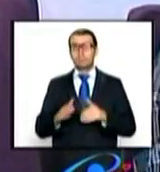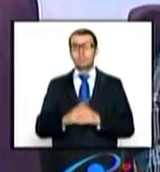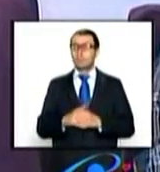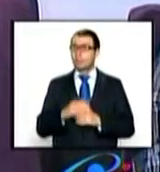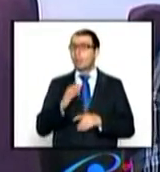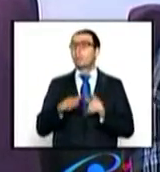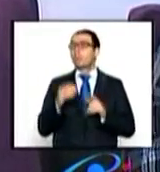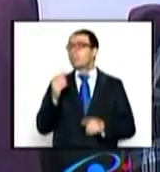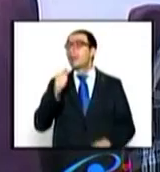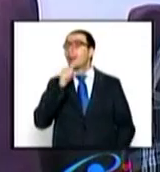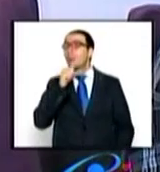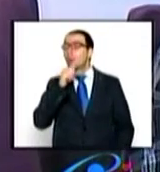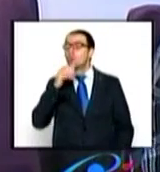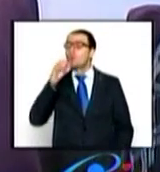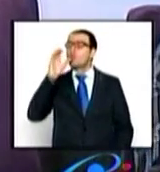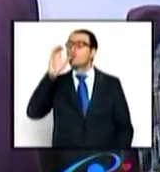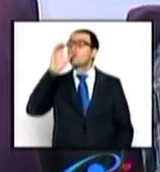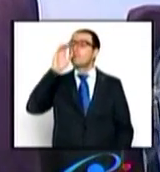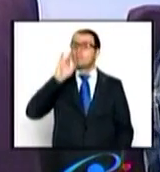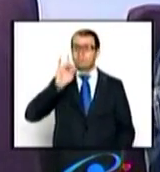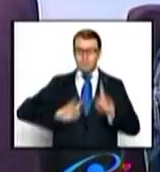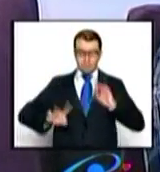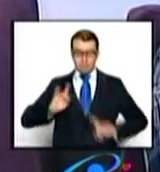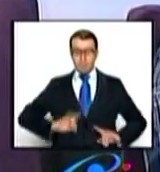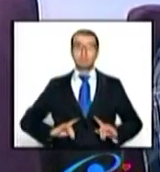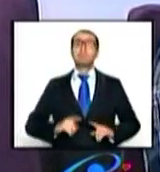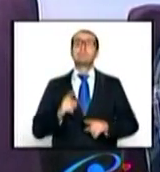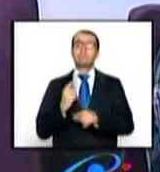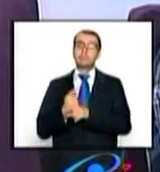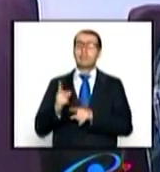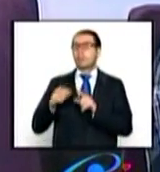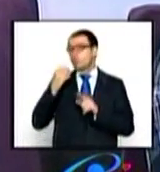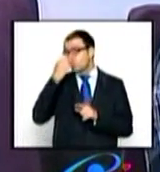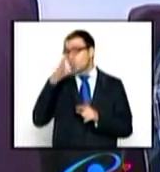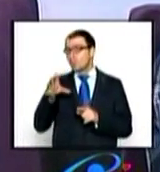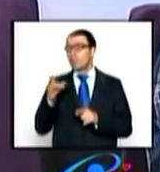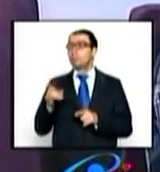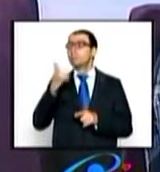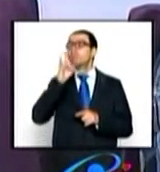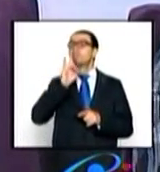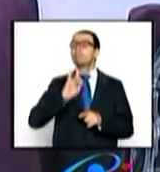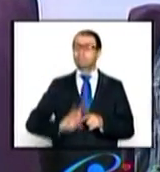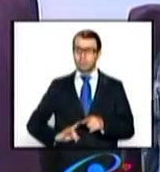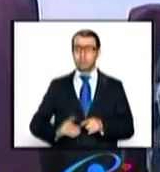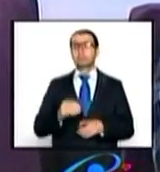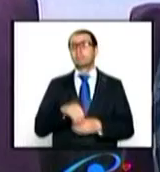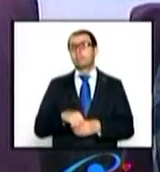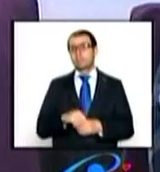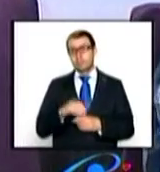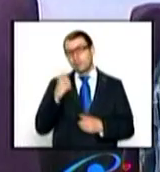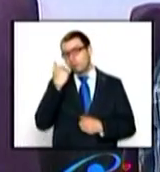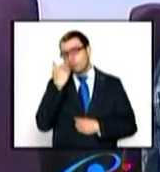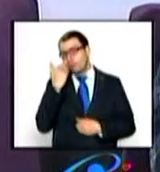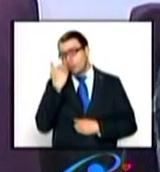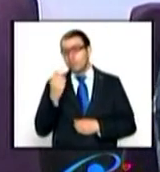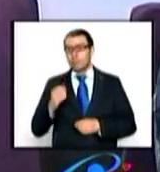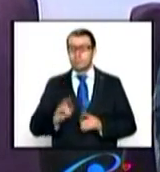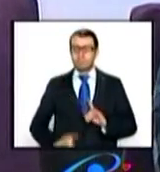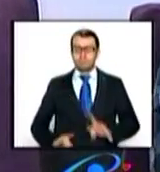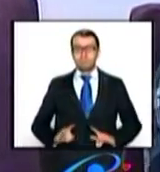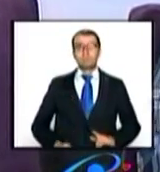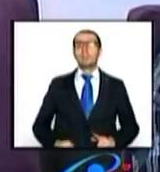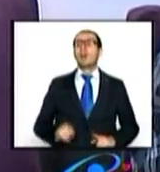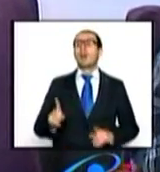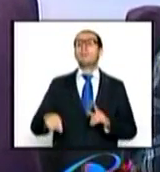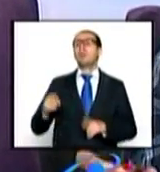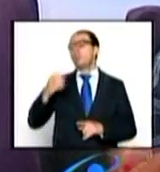al consumir agua, sobre todo el agua actualmente que viene tan contaminada por ese tipo de sustancias debido a la contaminación ambiental, a las basuras que arrojamos a los